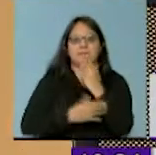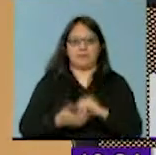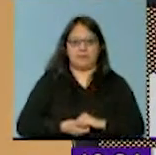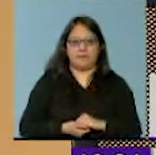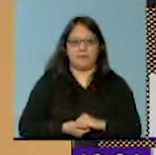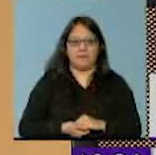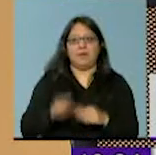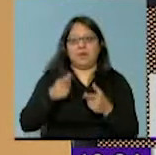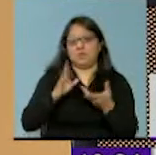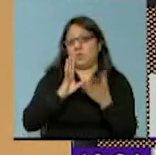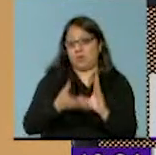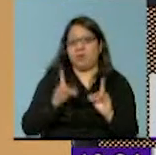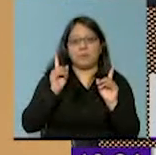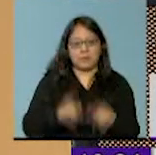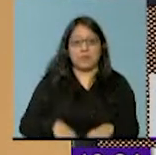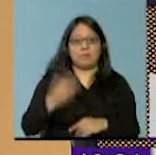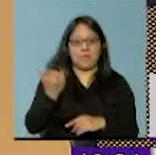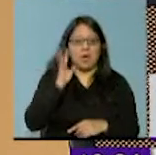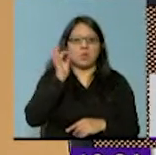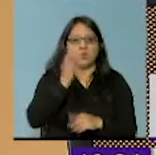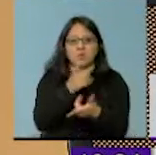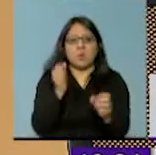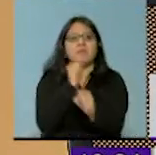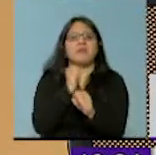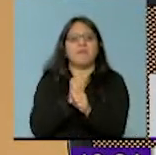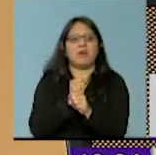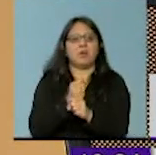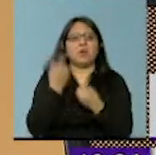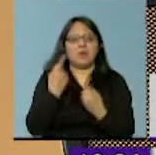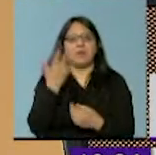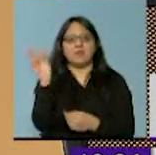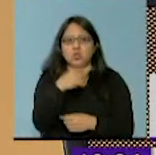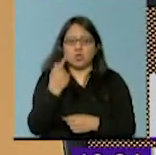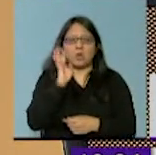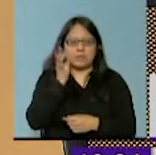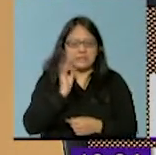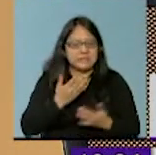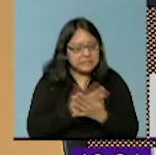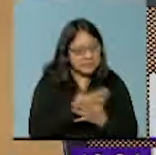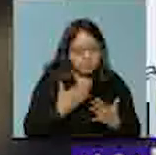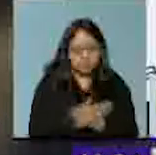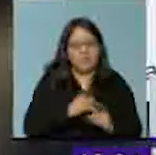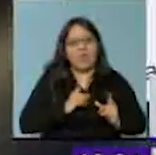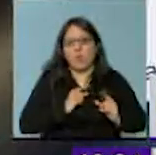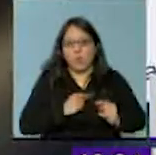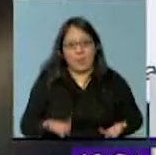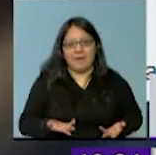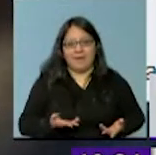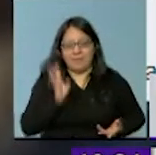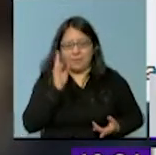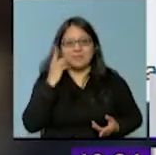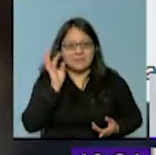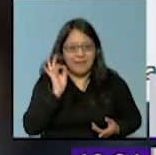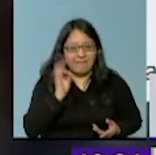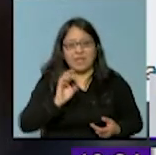de lo que hay que tener en cuenta cuando hablamos de la desocupación. Son datos que lastiman. Y así va a estar complicado que